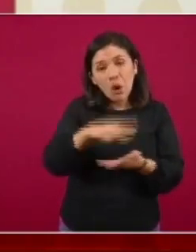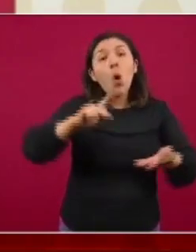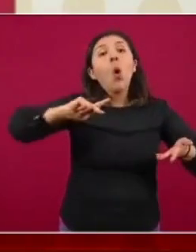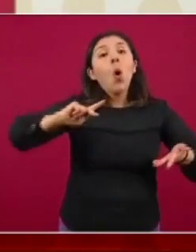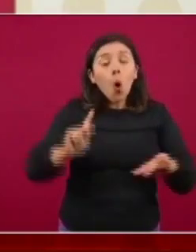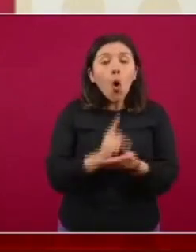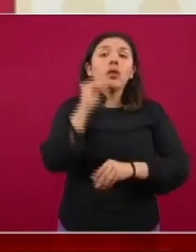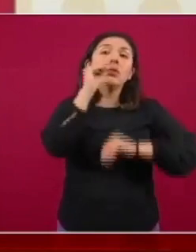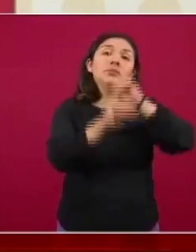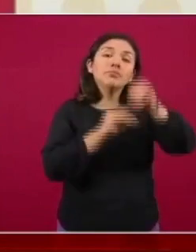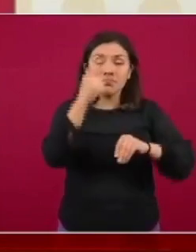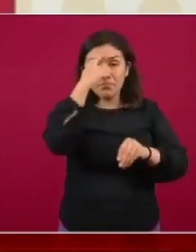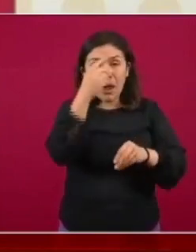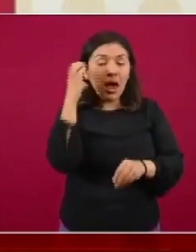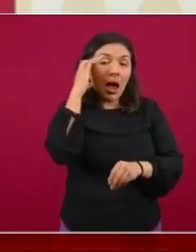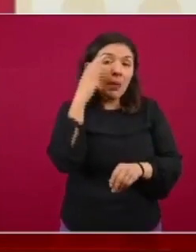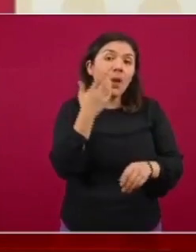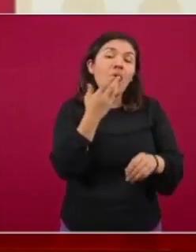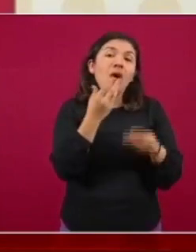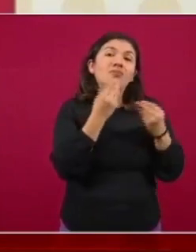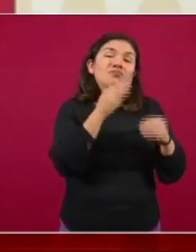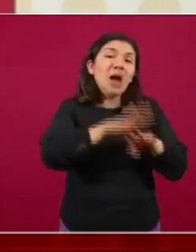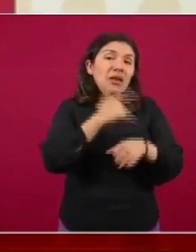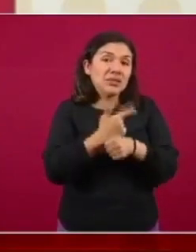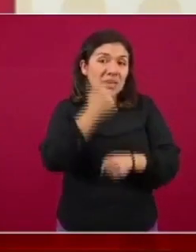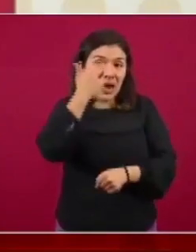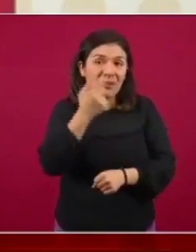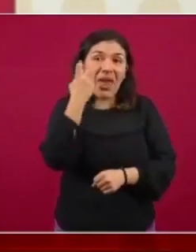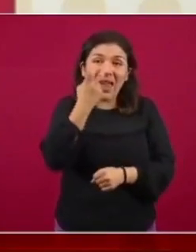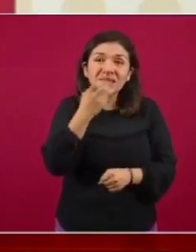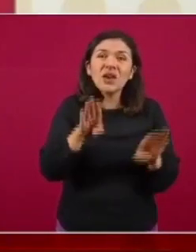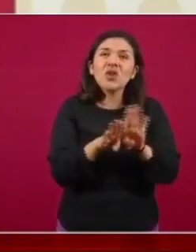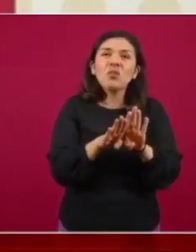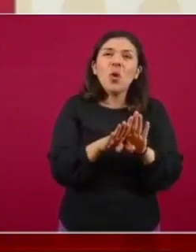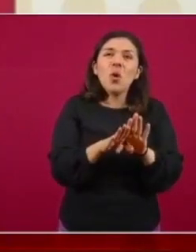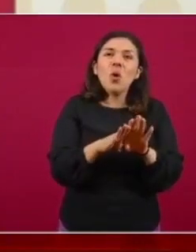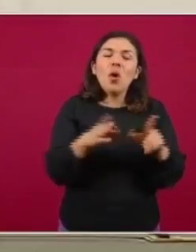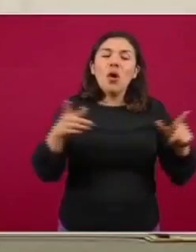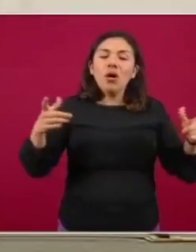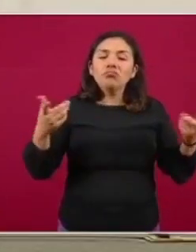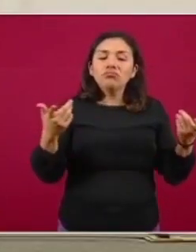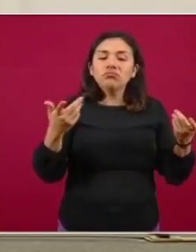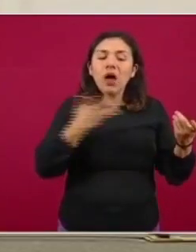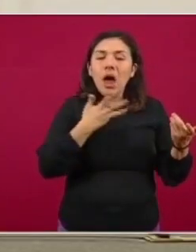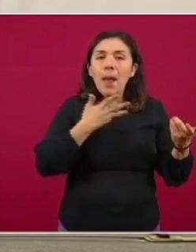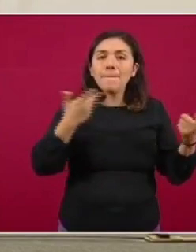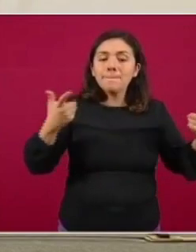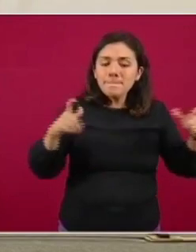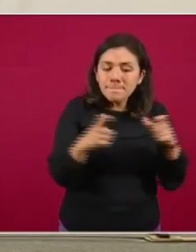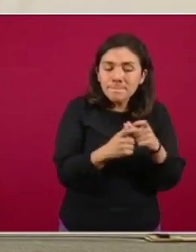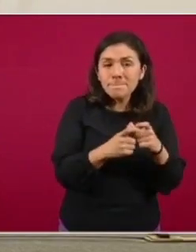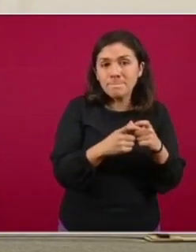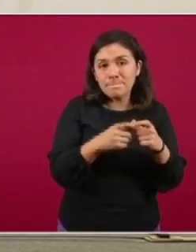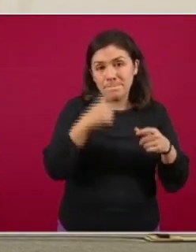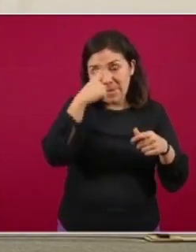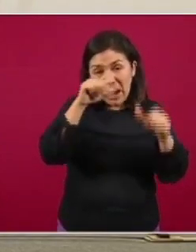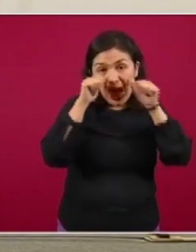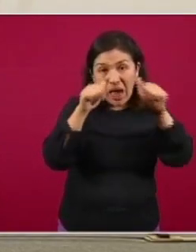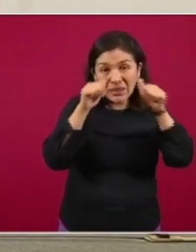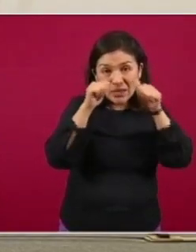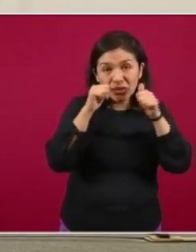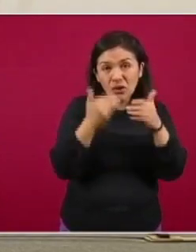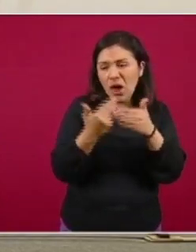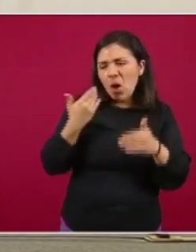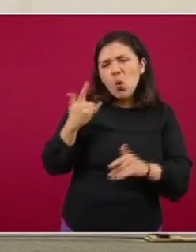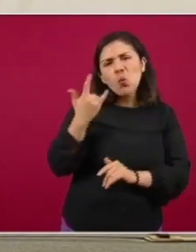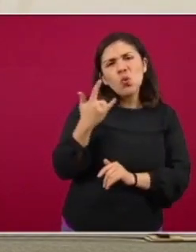a la reconversión, ¿no? Entonces, mucho de hubo una disminución de la capacidad a la que llegamos